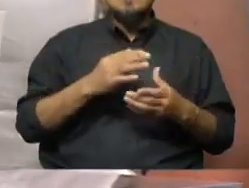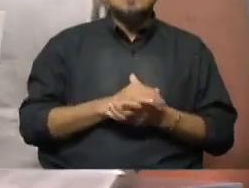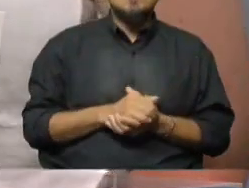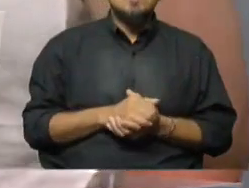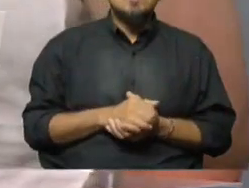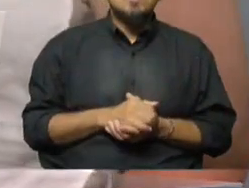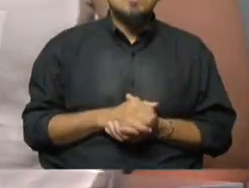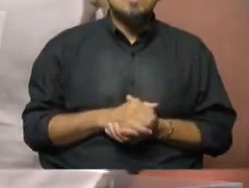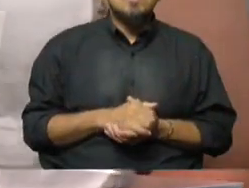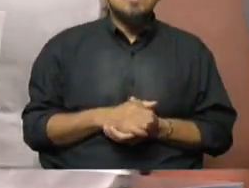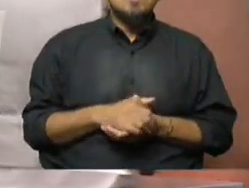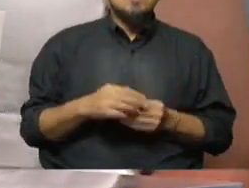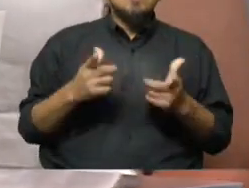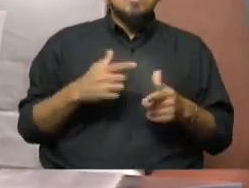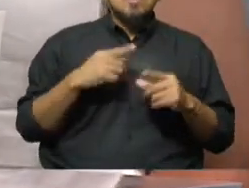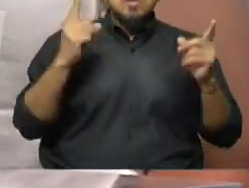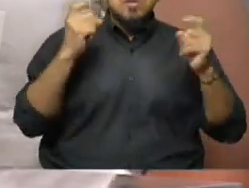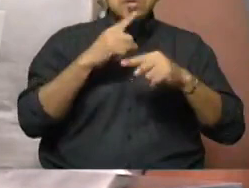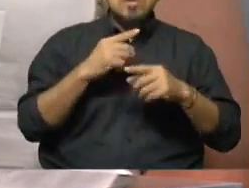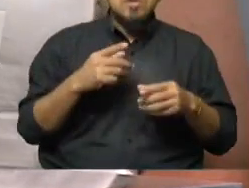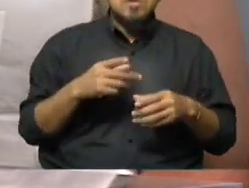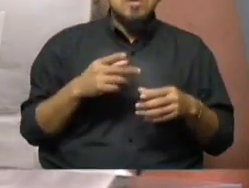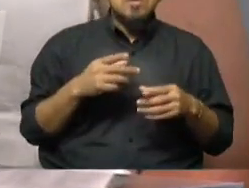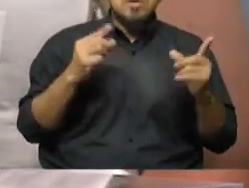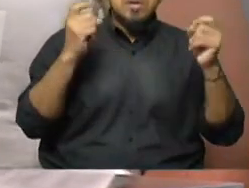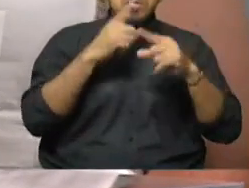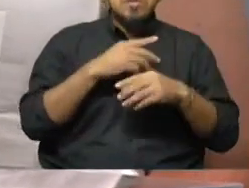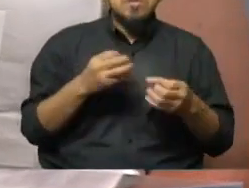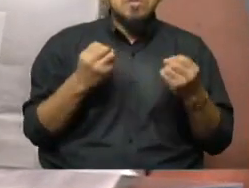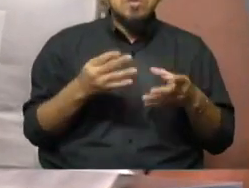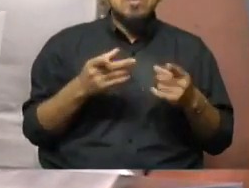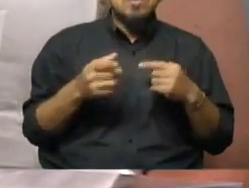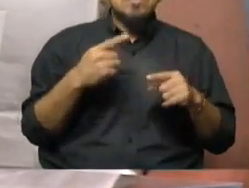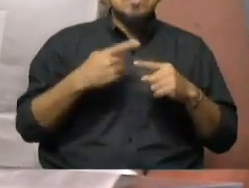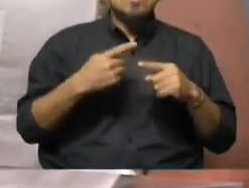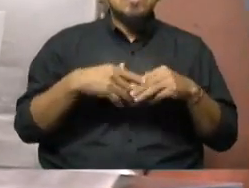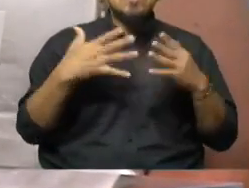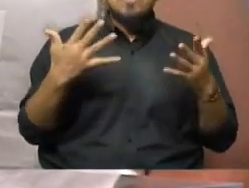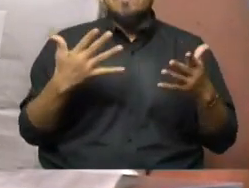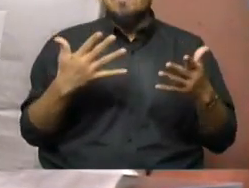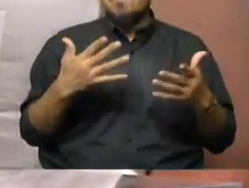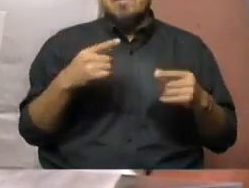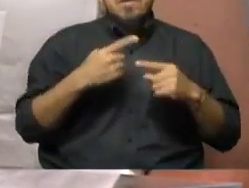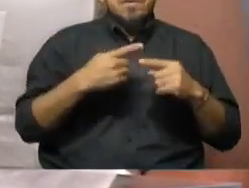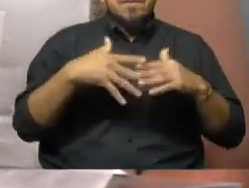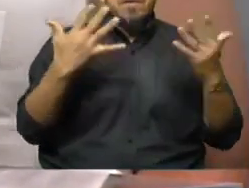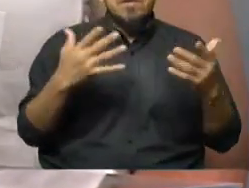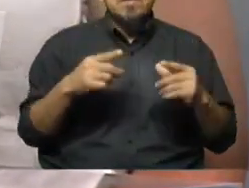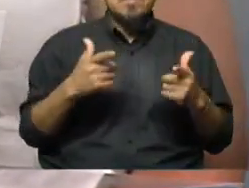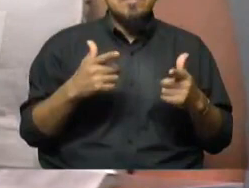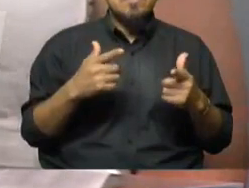no. Es difícil, es difícil porque justamente son festivales que no han sido